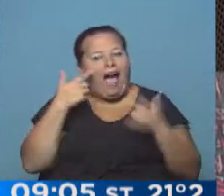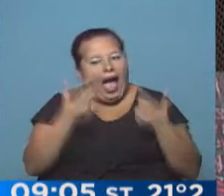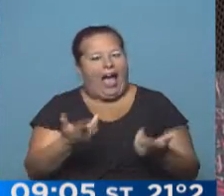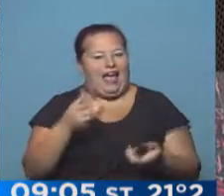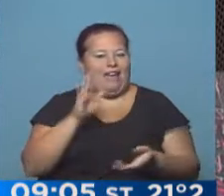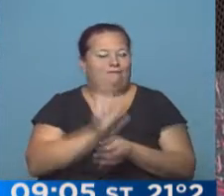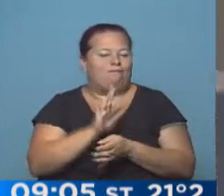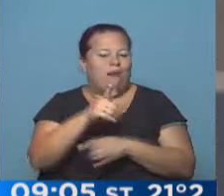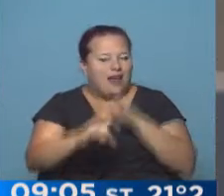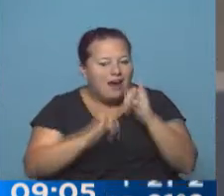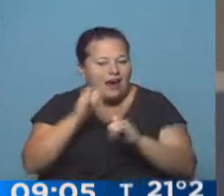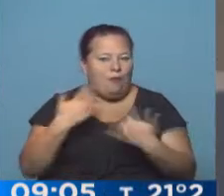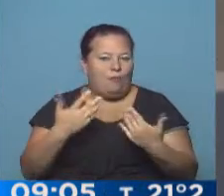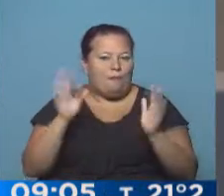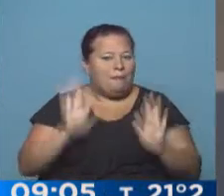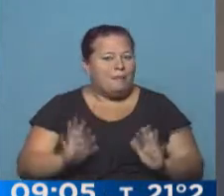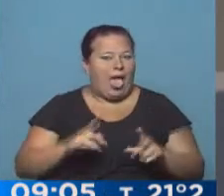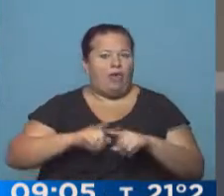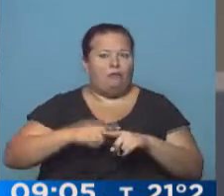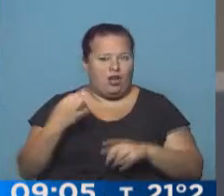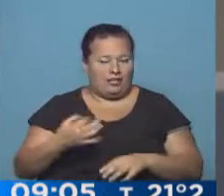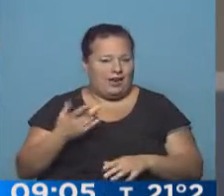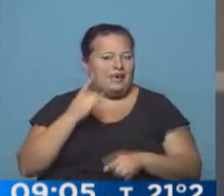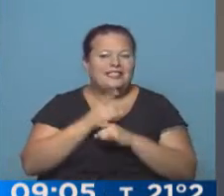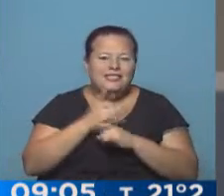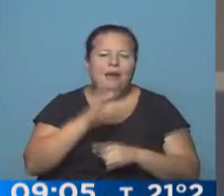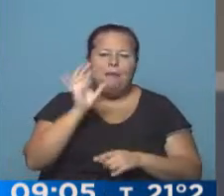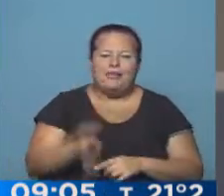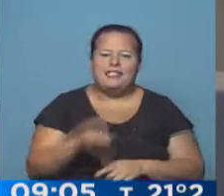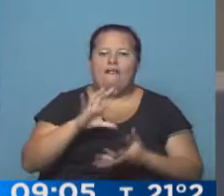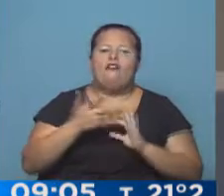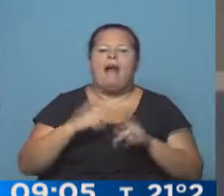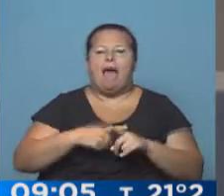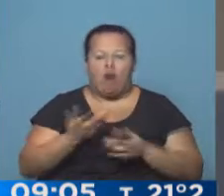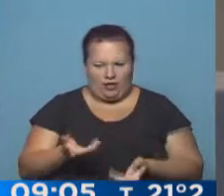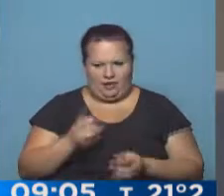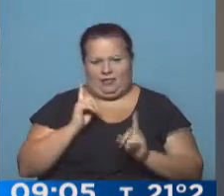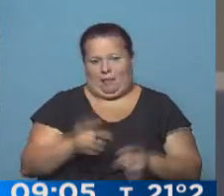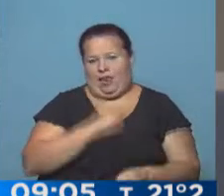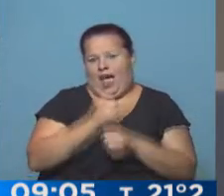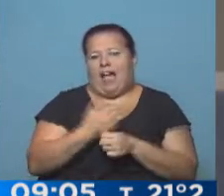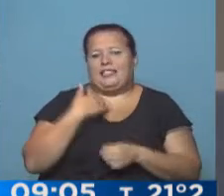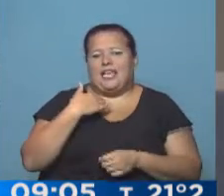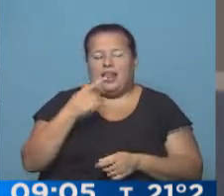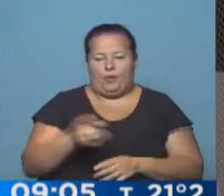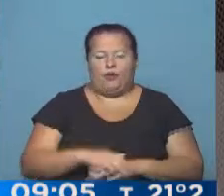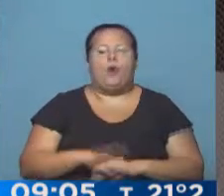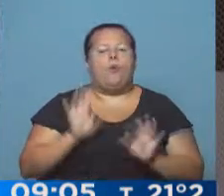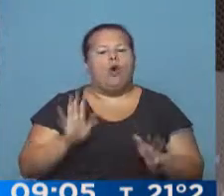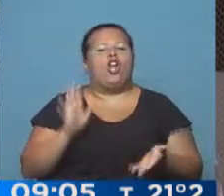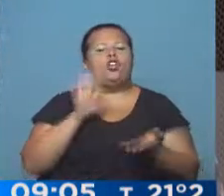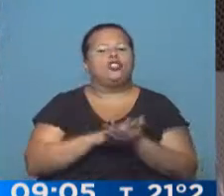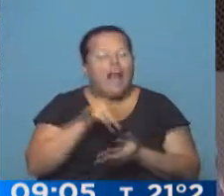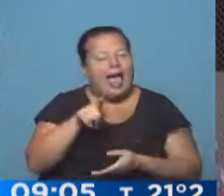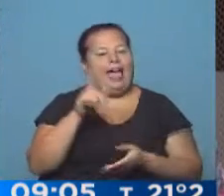que un elaborador de políticas siempre entendió la política incluso hasta su último libro bueno sobre